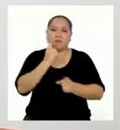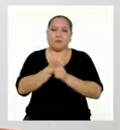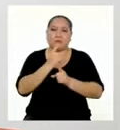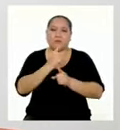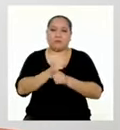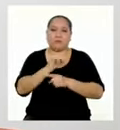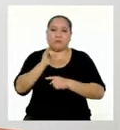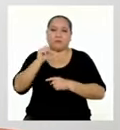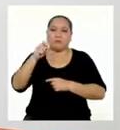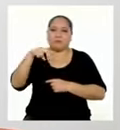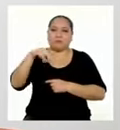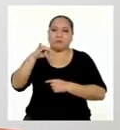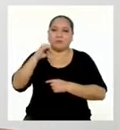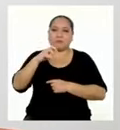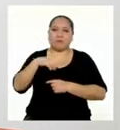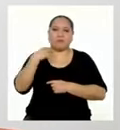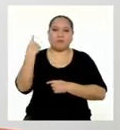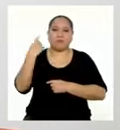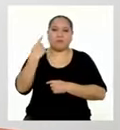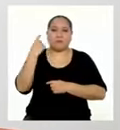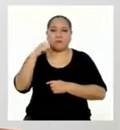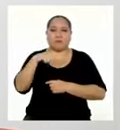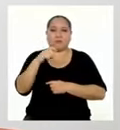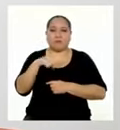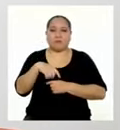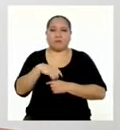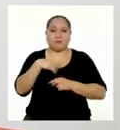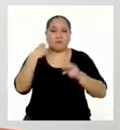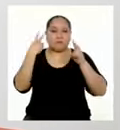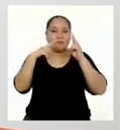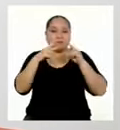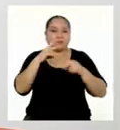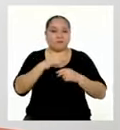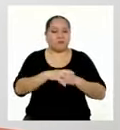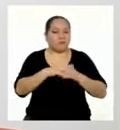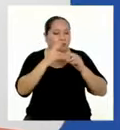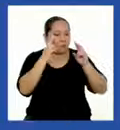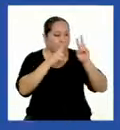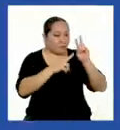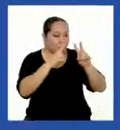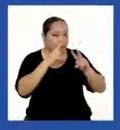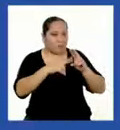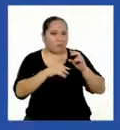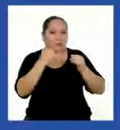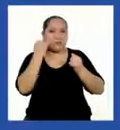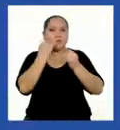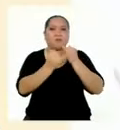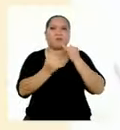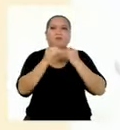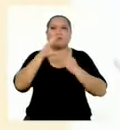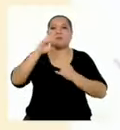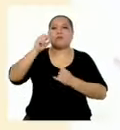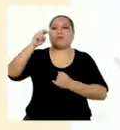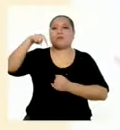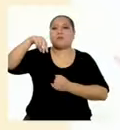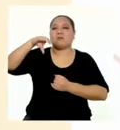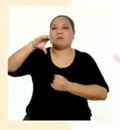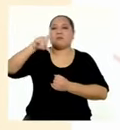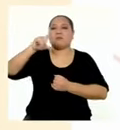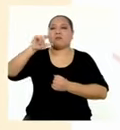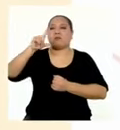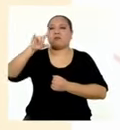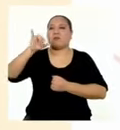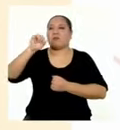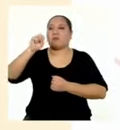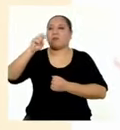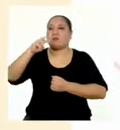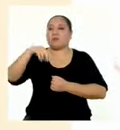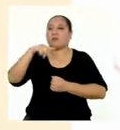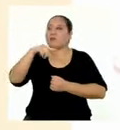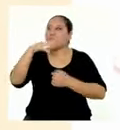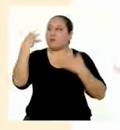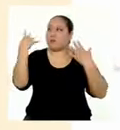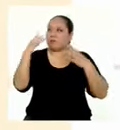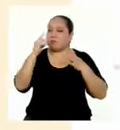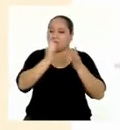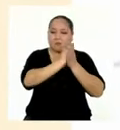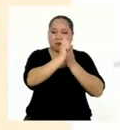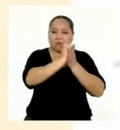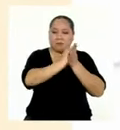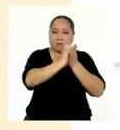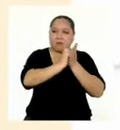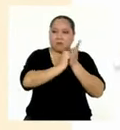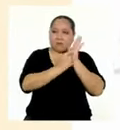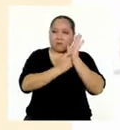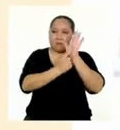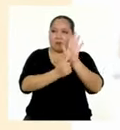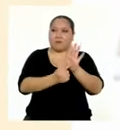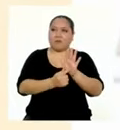Efectivamente, Yanira. Solo nos queda revisar tu conclusión. Profesora, ya tengo una versión que